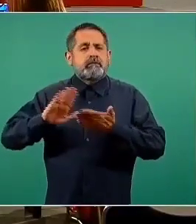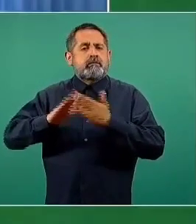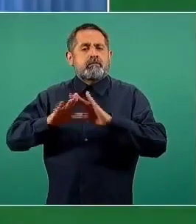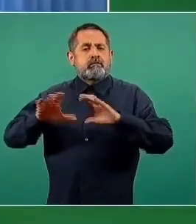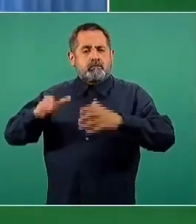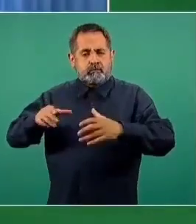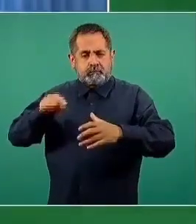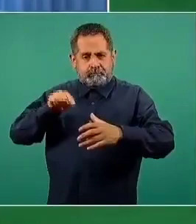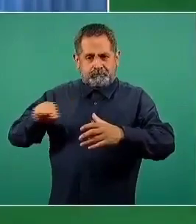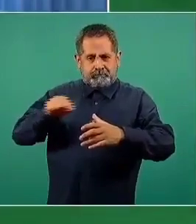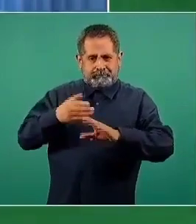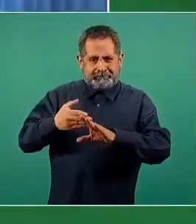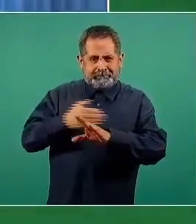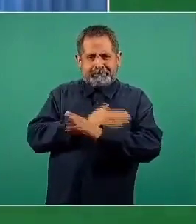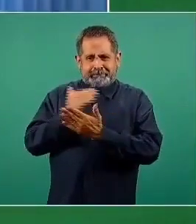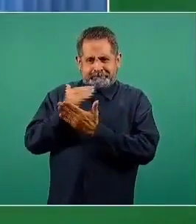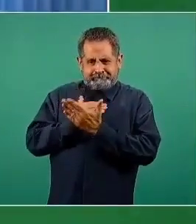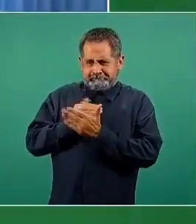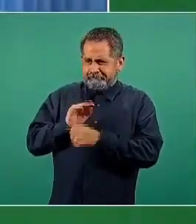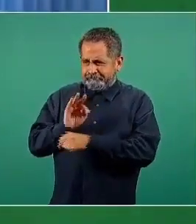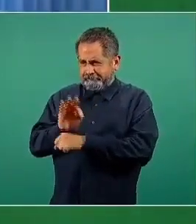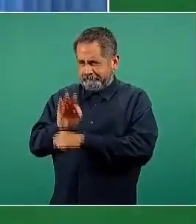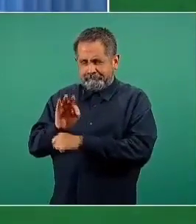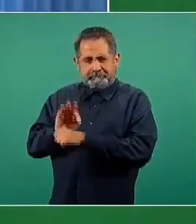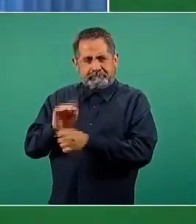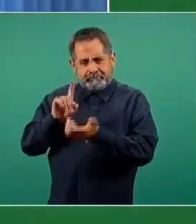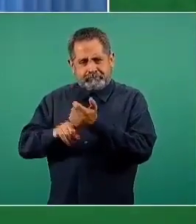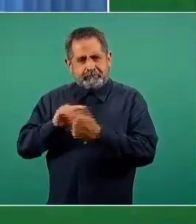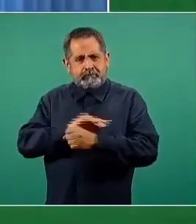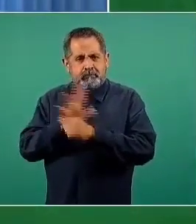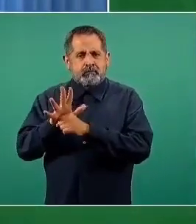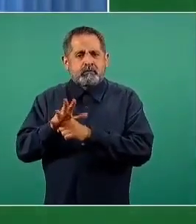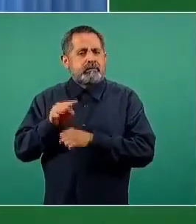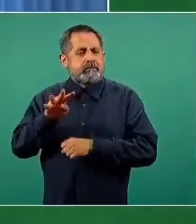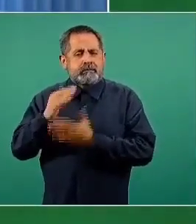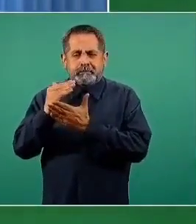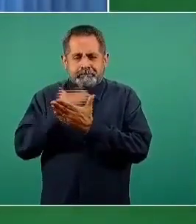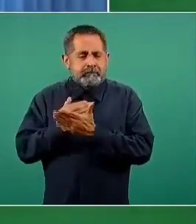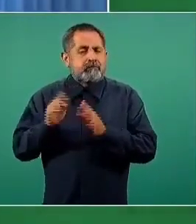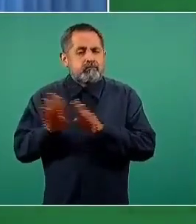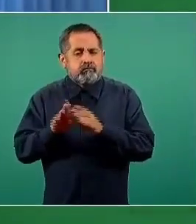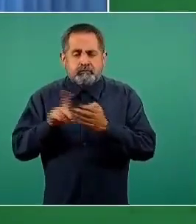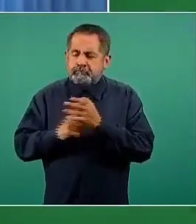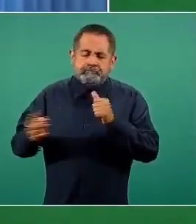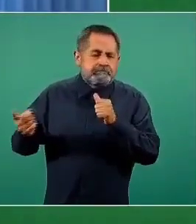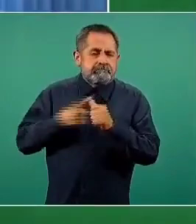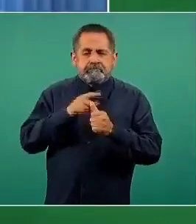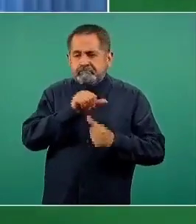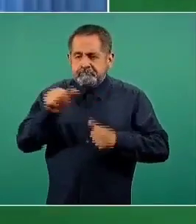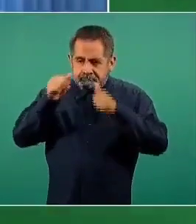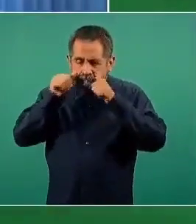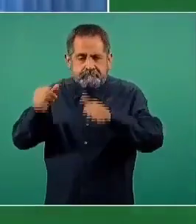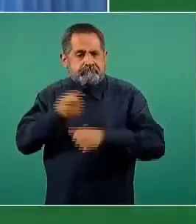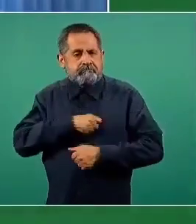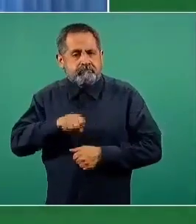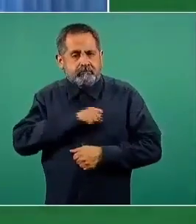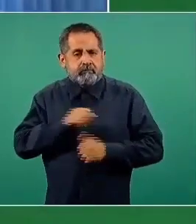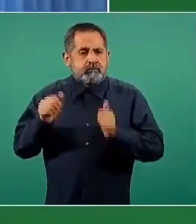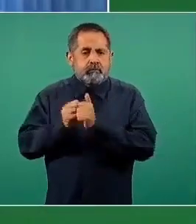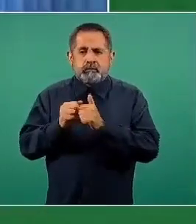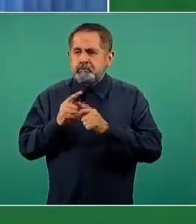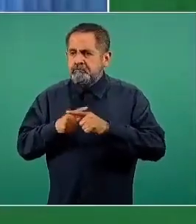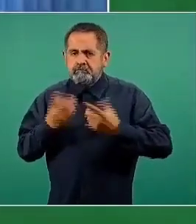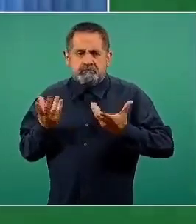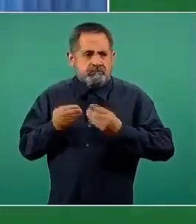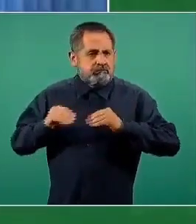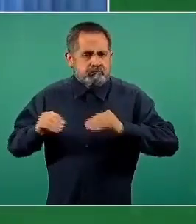de prevención, mitigación y atención a la COVID-19 con un enfoque de atención primaria de la salud para actuar de forma